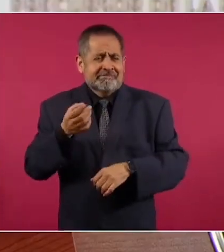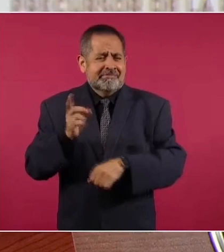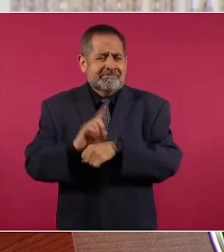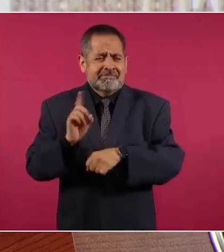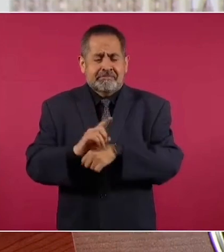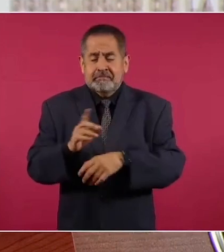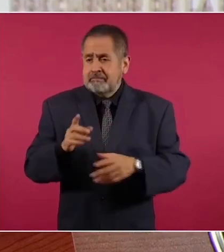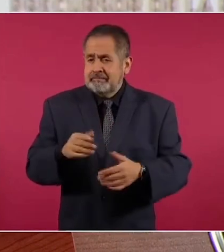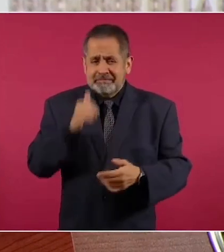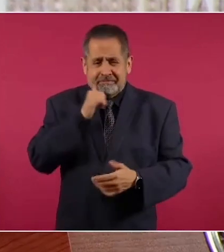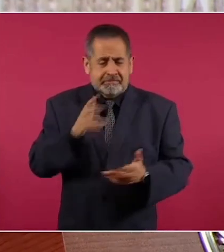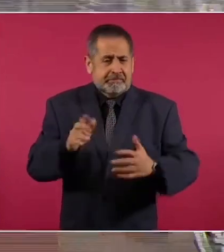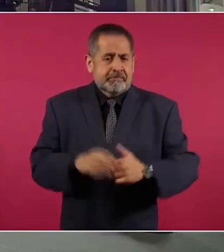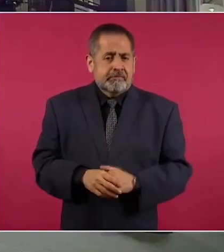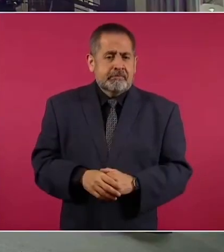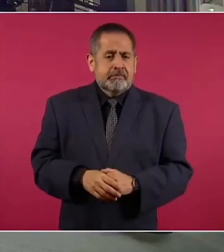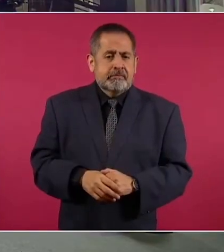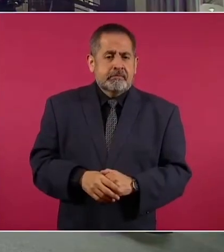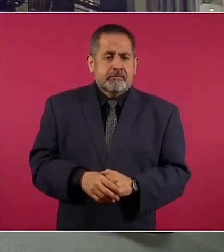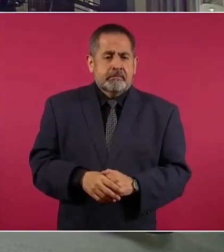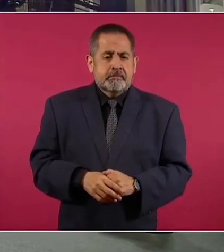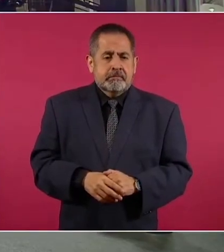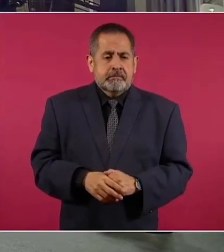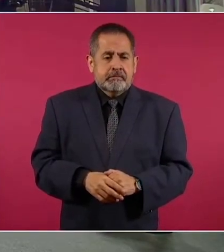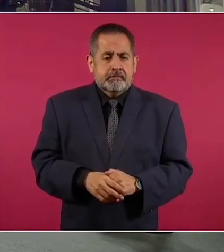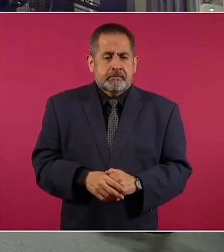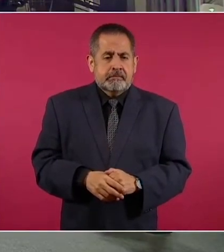Iba yo a